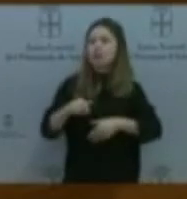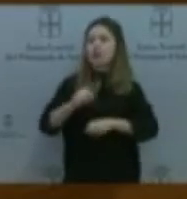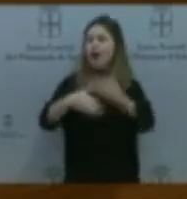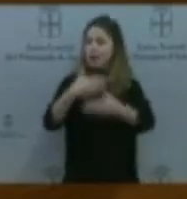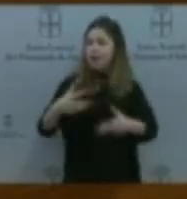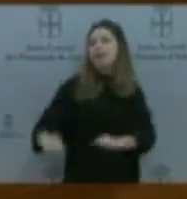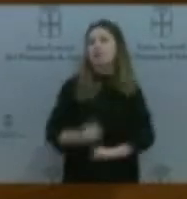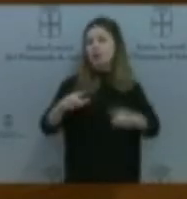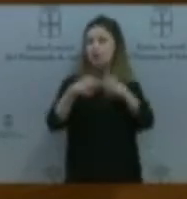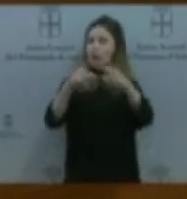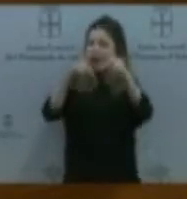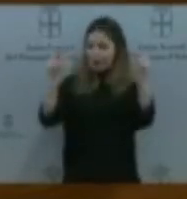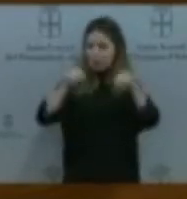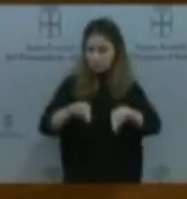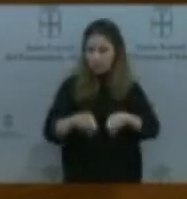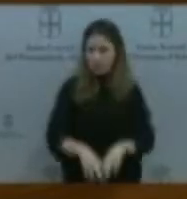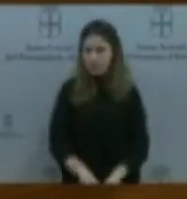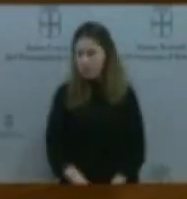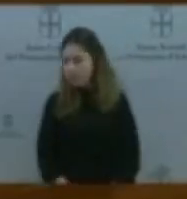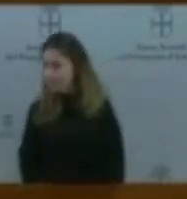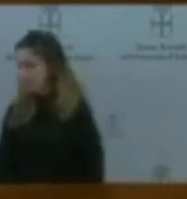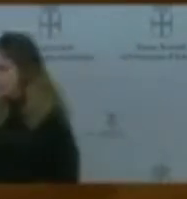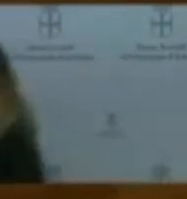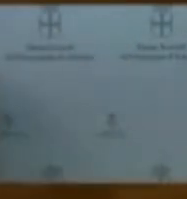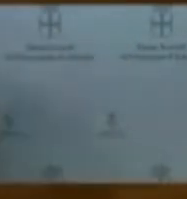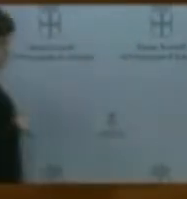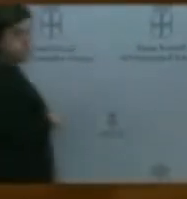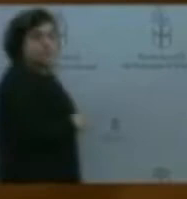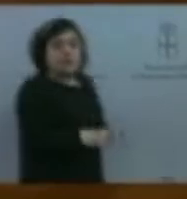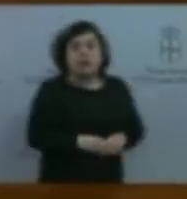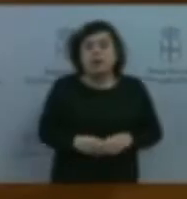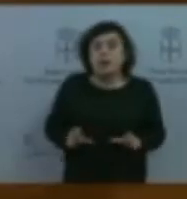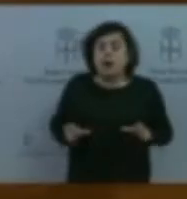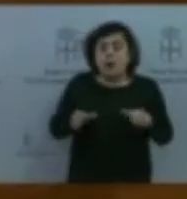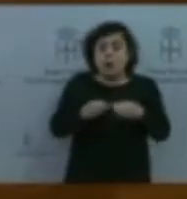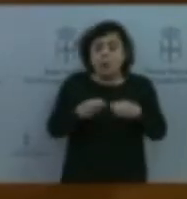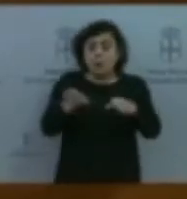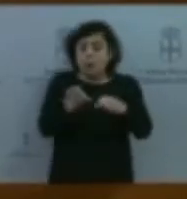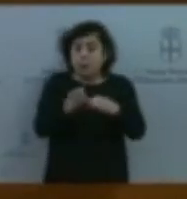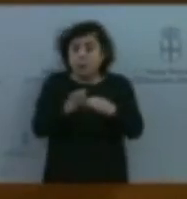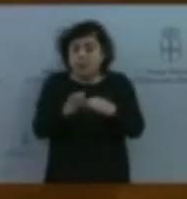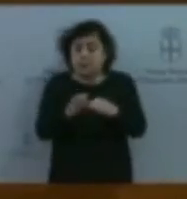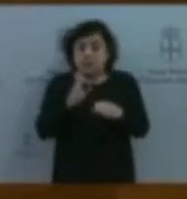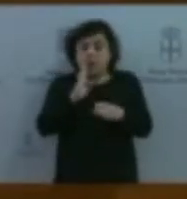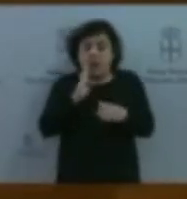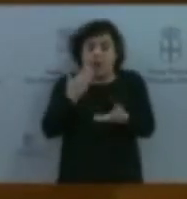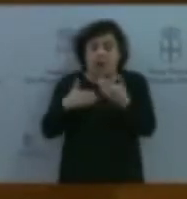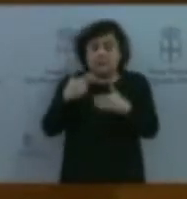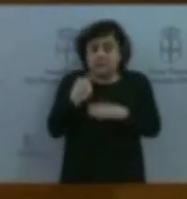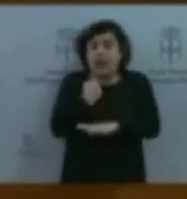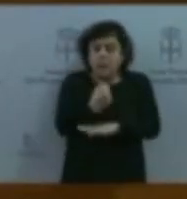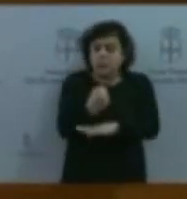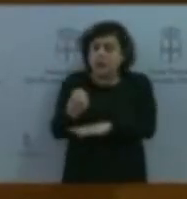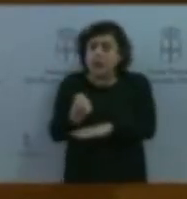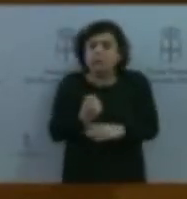A Ciudadanos, decía antes que iban a apoyar algunas, nosotros también. Vamos a apoyar 19 resoluciones